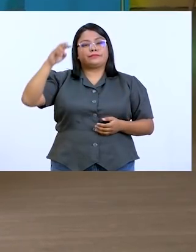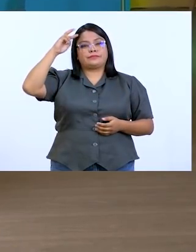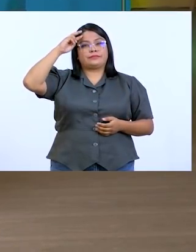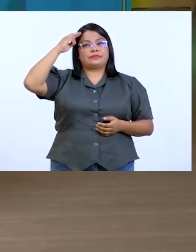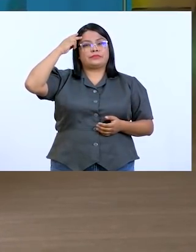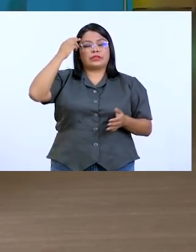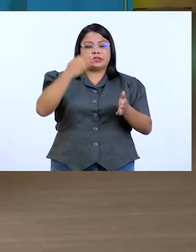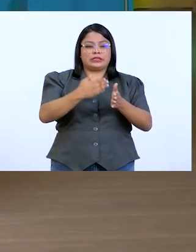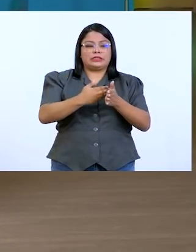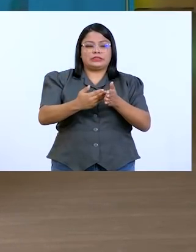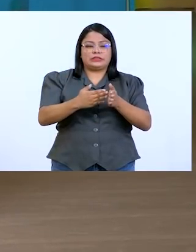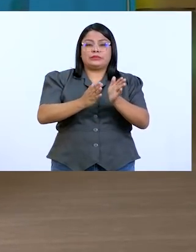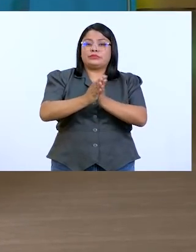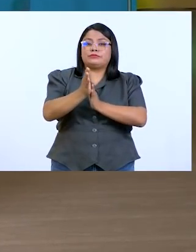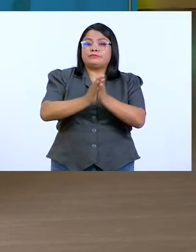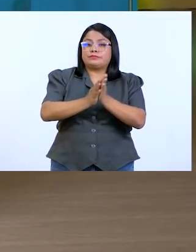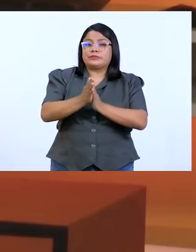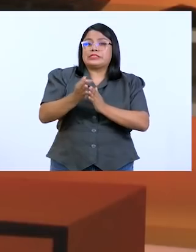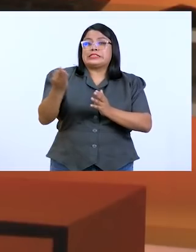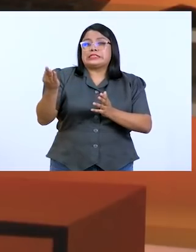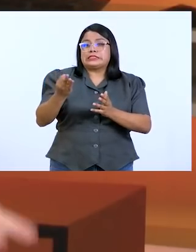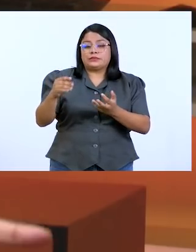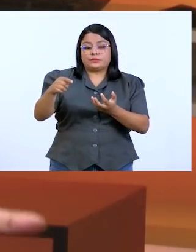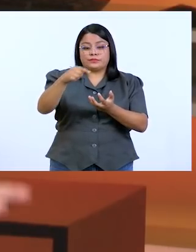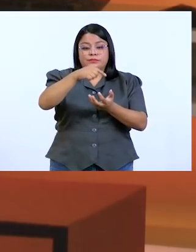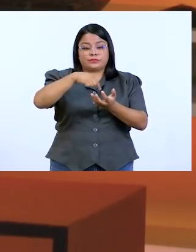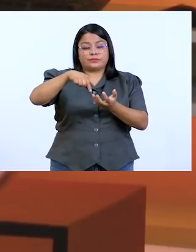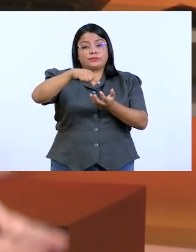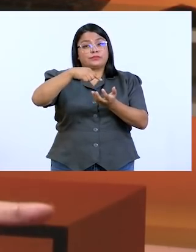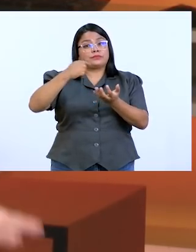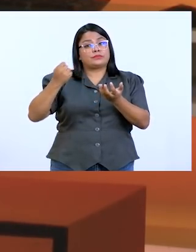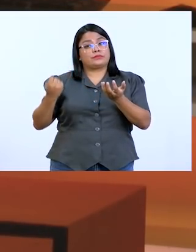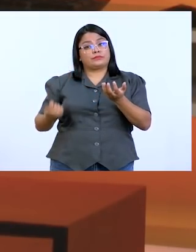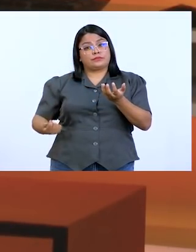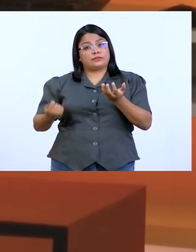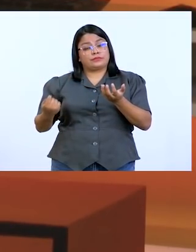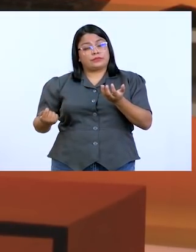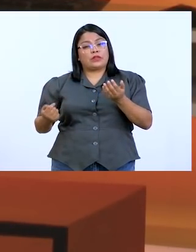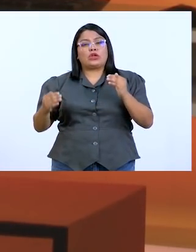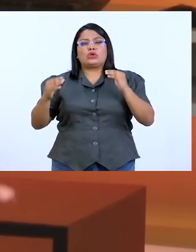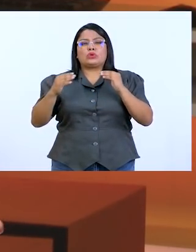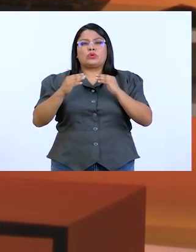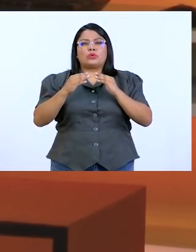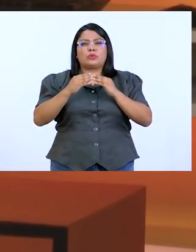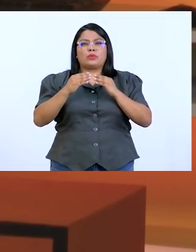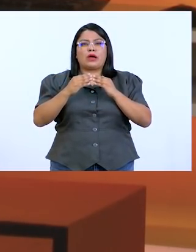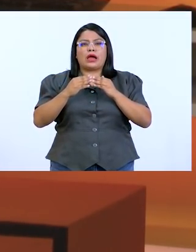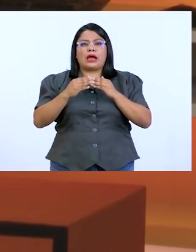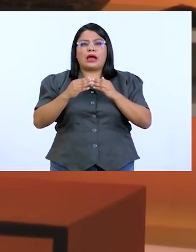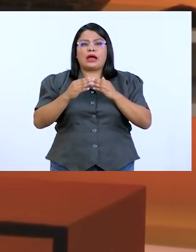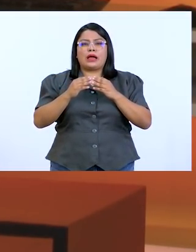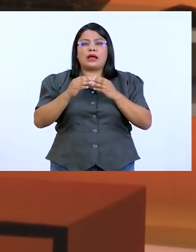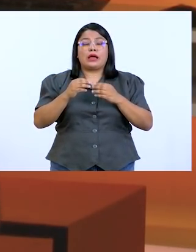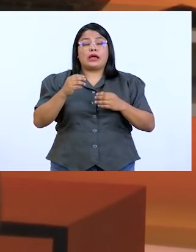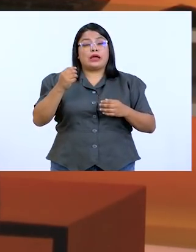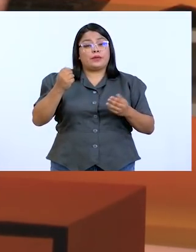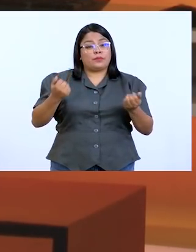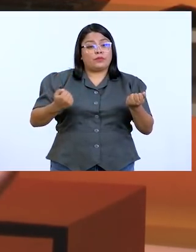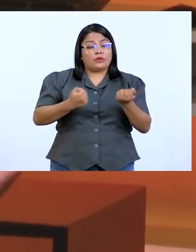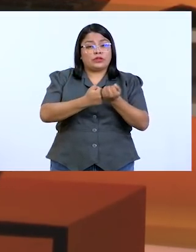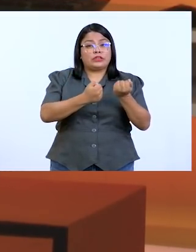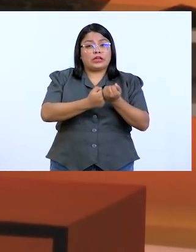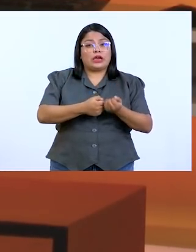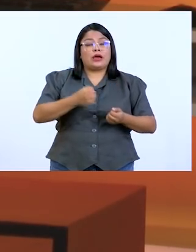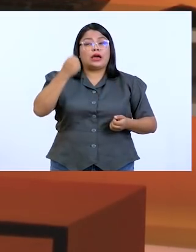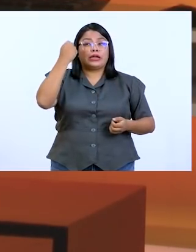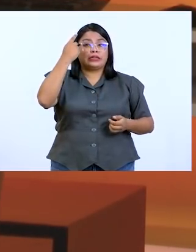Esto implica que partimos de los intereses y necesidades de nuestros niños y niñas. Además, les acercamos a la reflexión